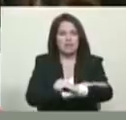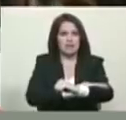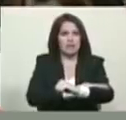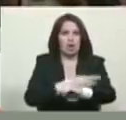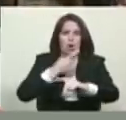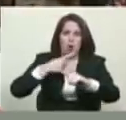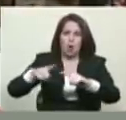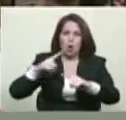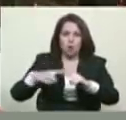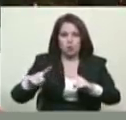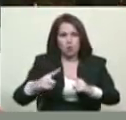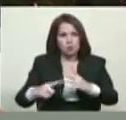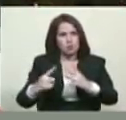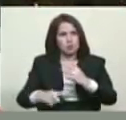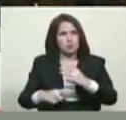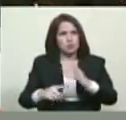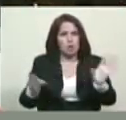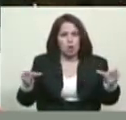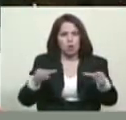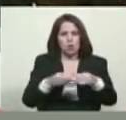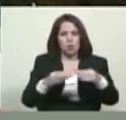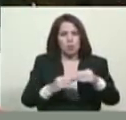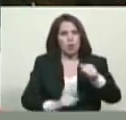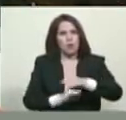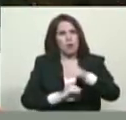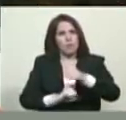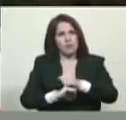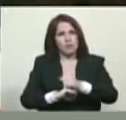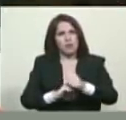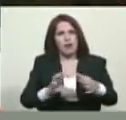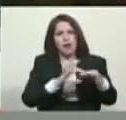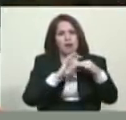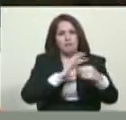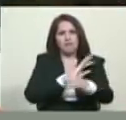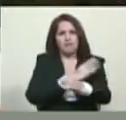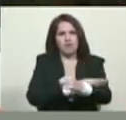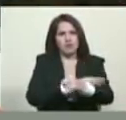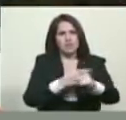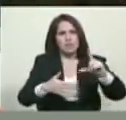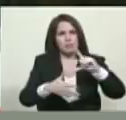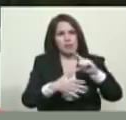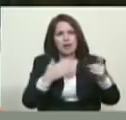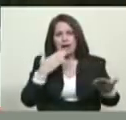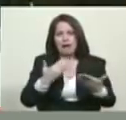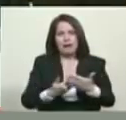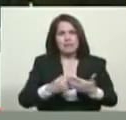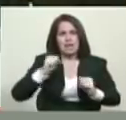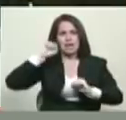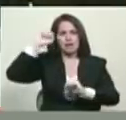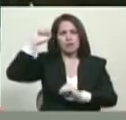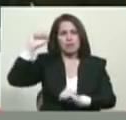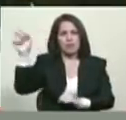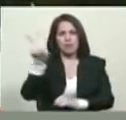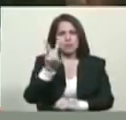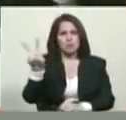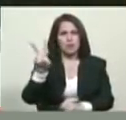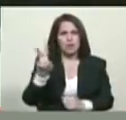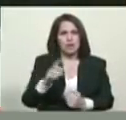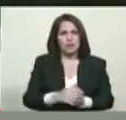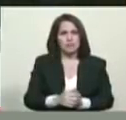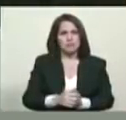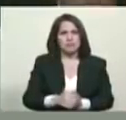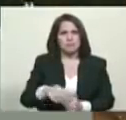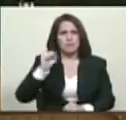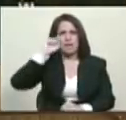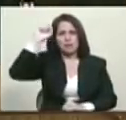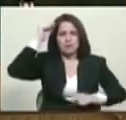para continuar ese proceso de la liberación de toda América Latina. Muchas gracias, hermanas y hermanos. ¡Que viva Venezuela! ¡Que viva